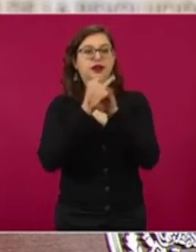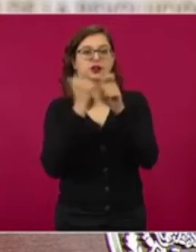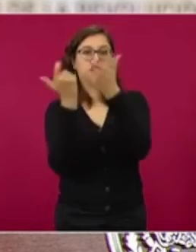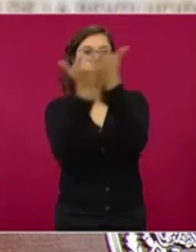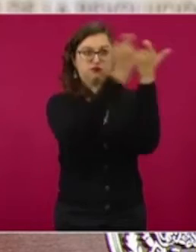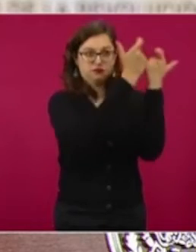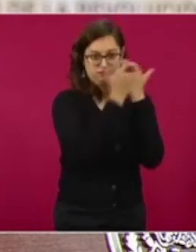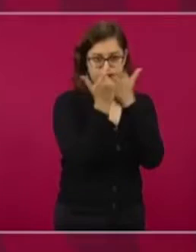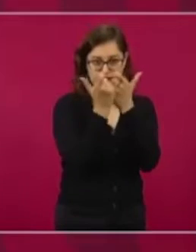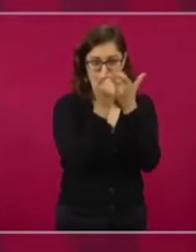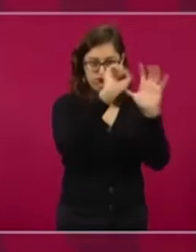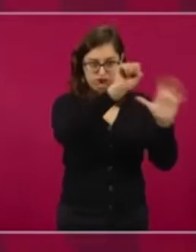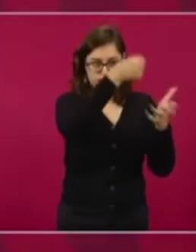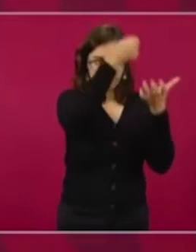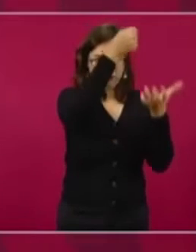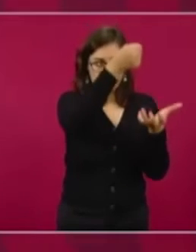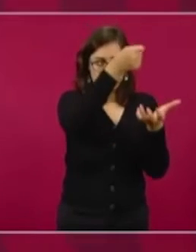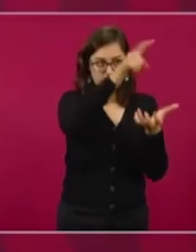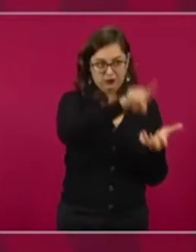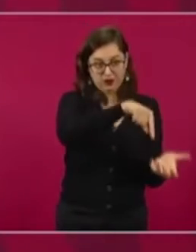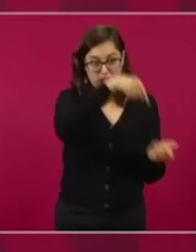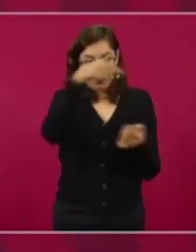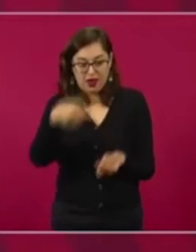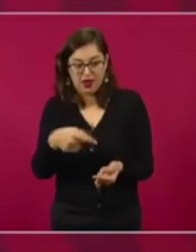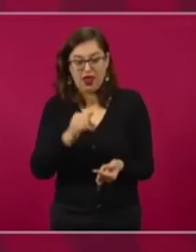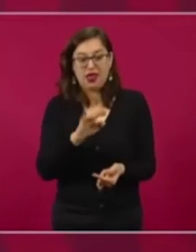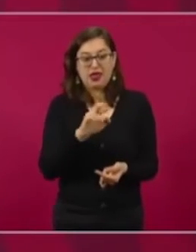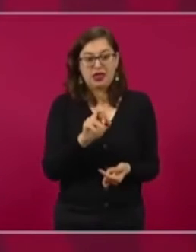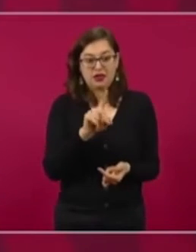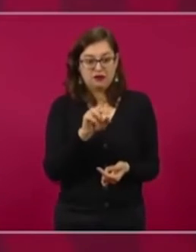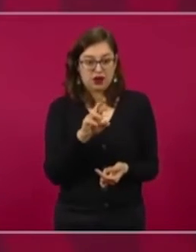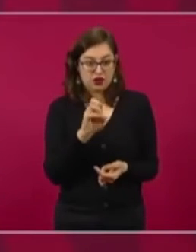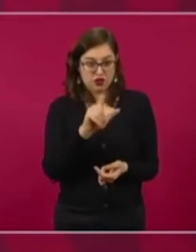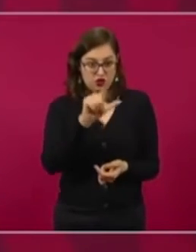Iberdrola y Oxxo.